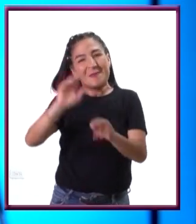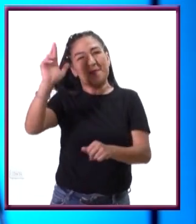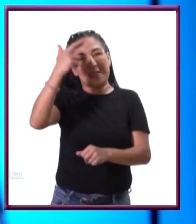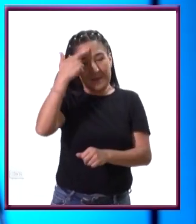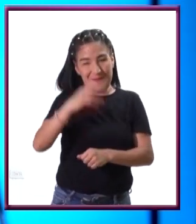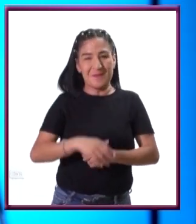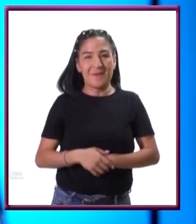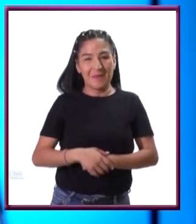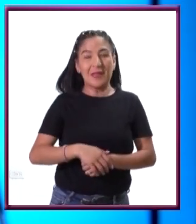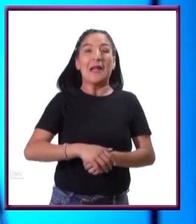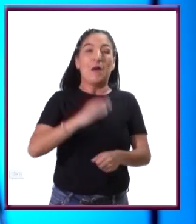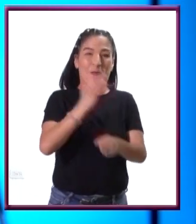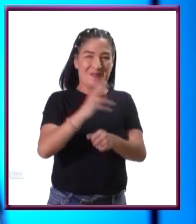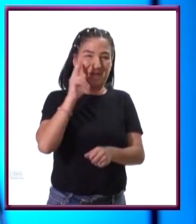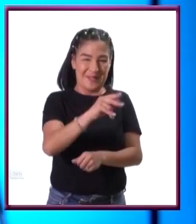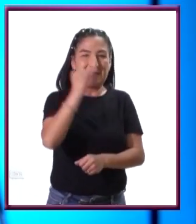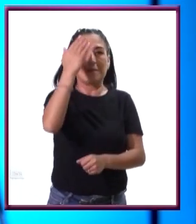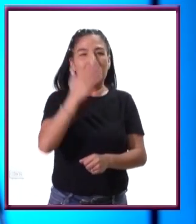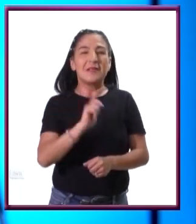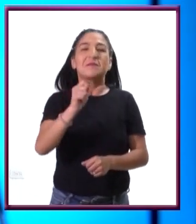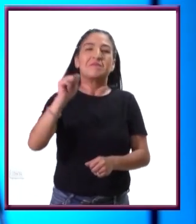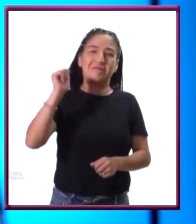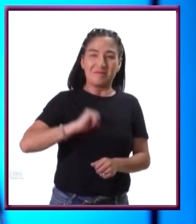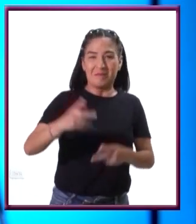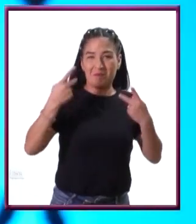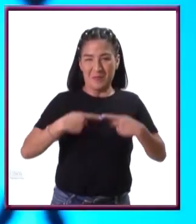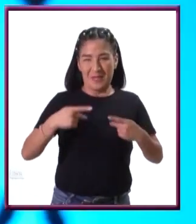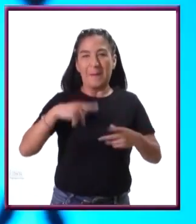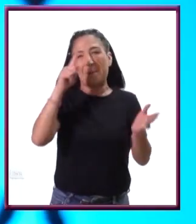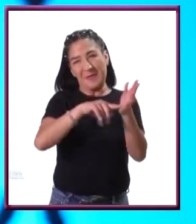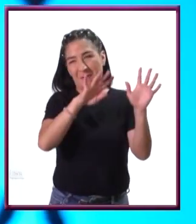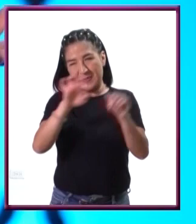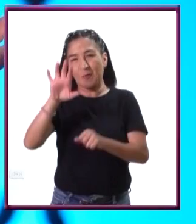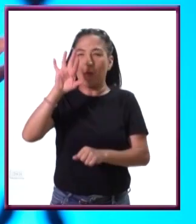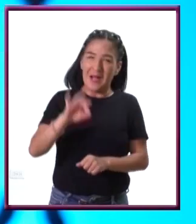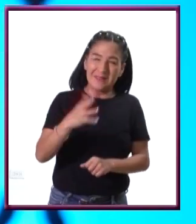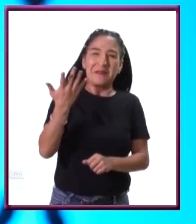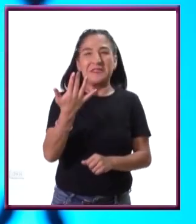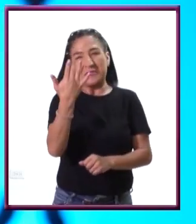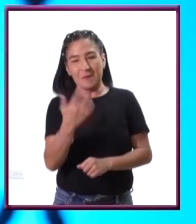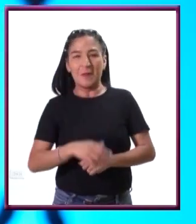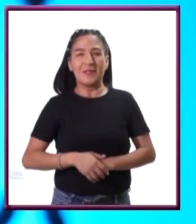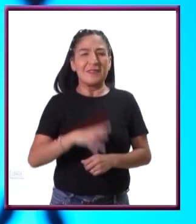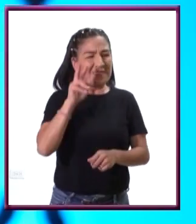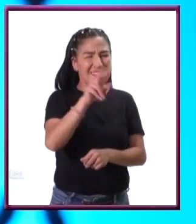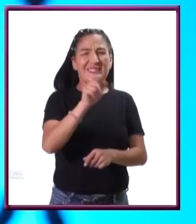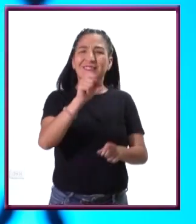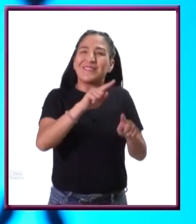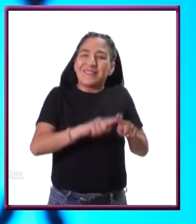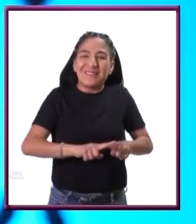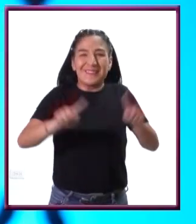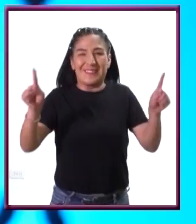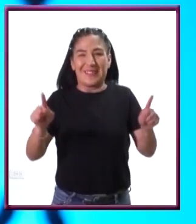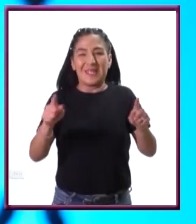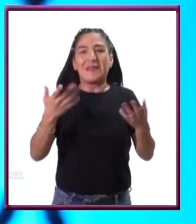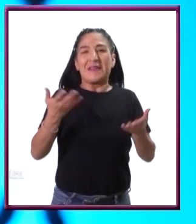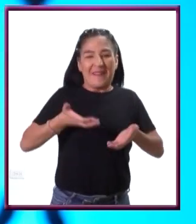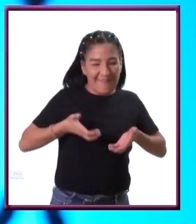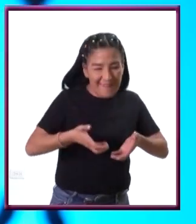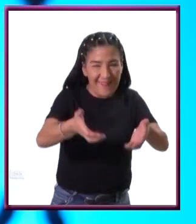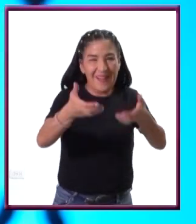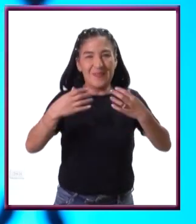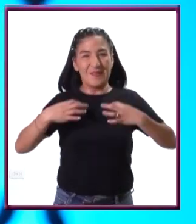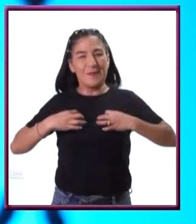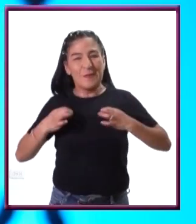algunas personas durante la década de los 40s y 50s. Todo es tan diferente, las calles, la ropa,